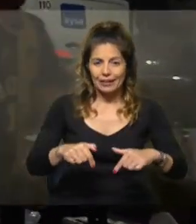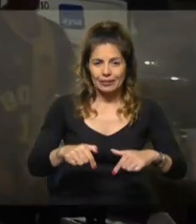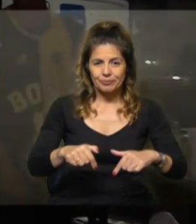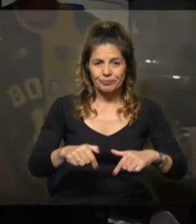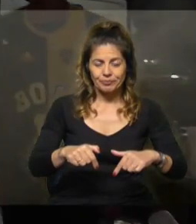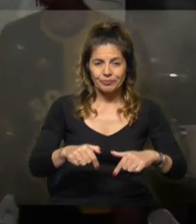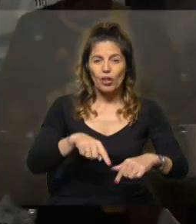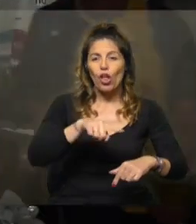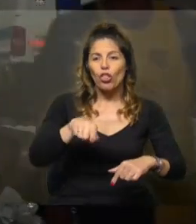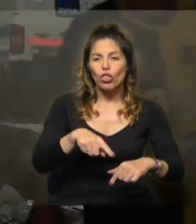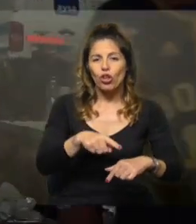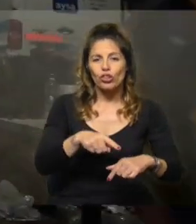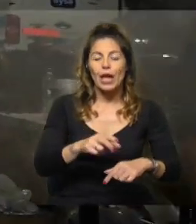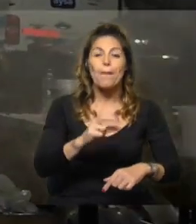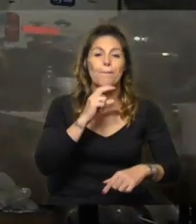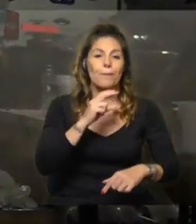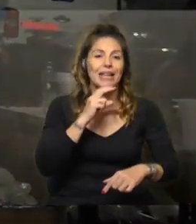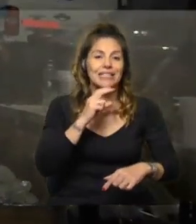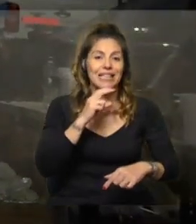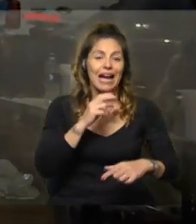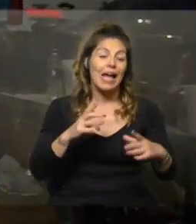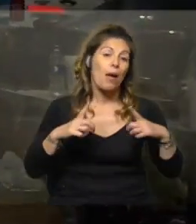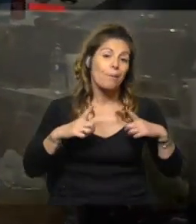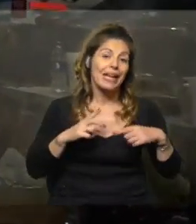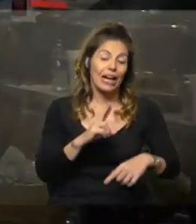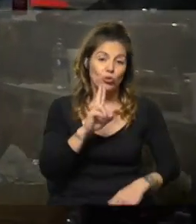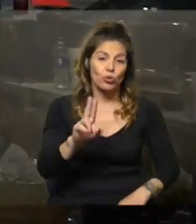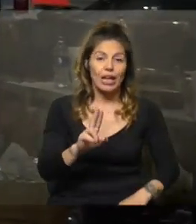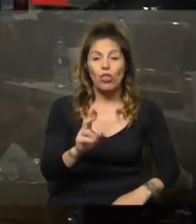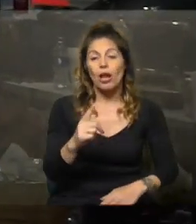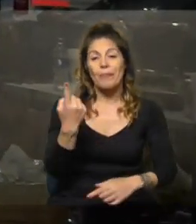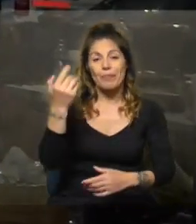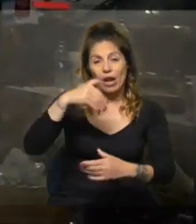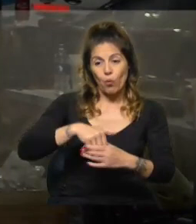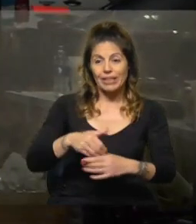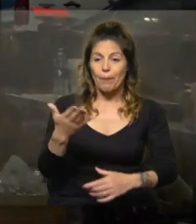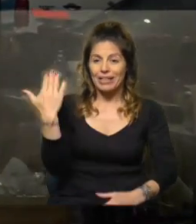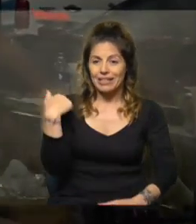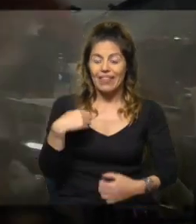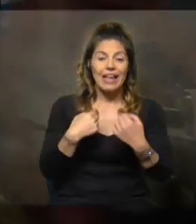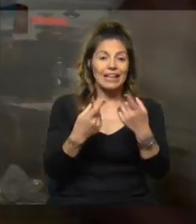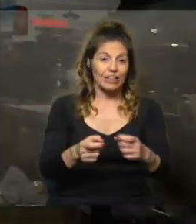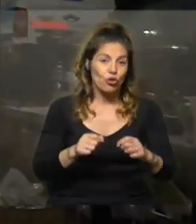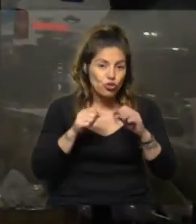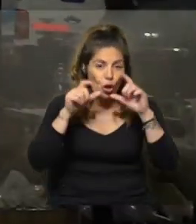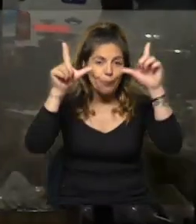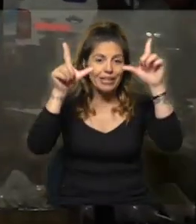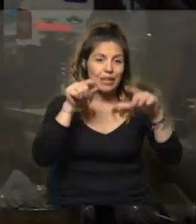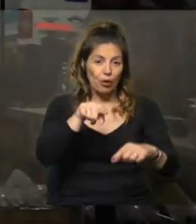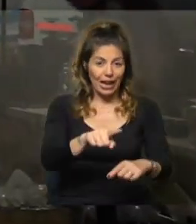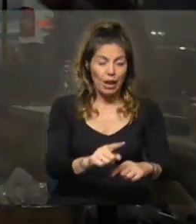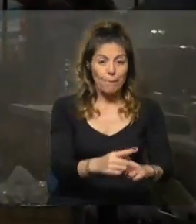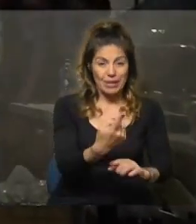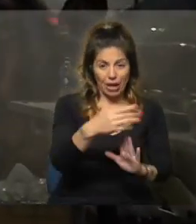aquí donde masa esperó los resultados de la primera vuelta que en ese entonces dieron una sorpresa porque lo dejaron en primer